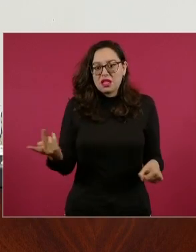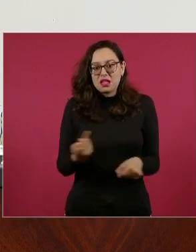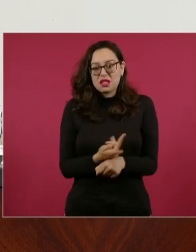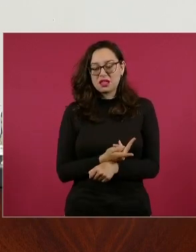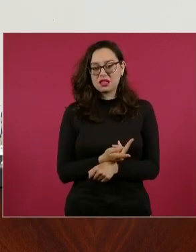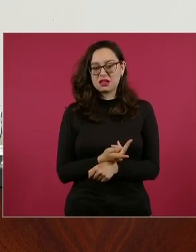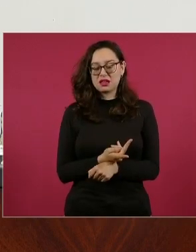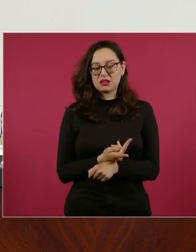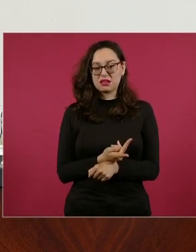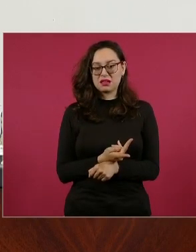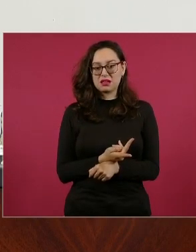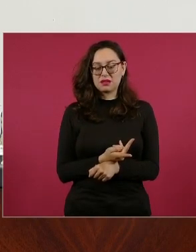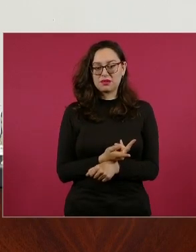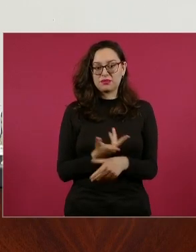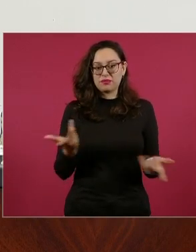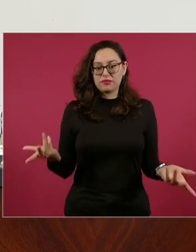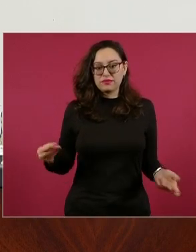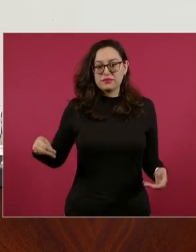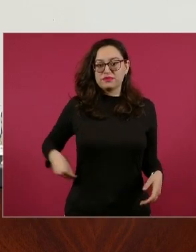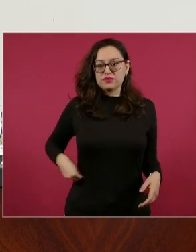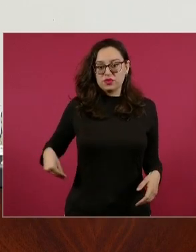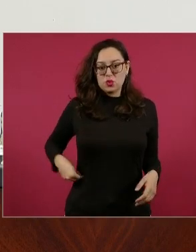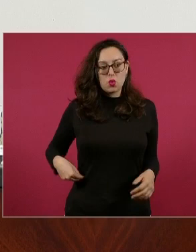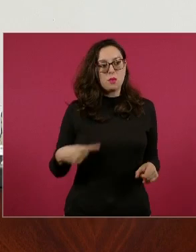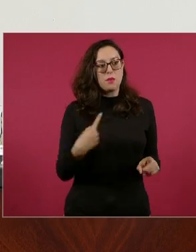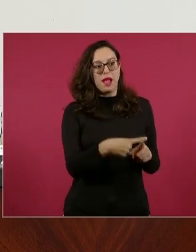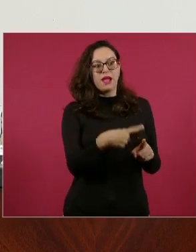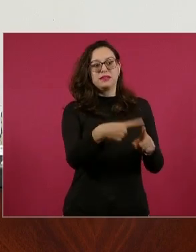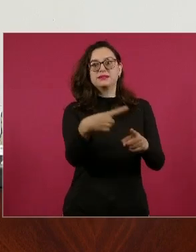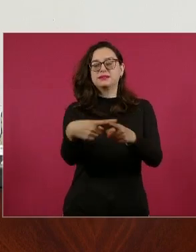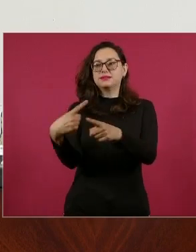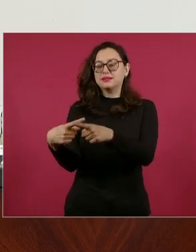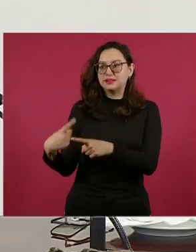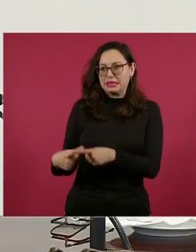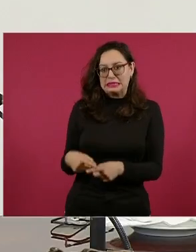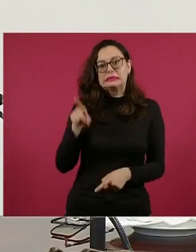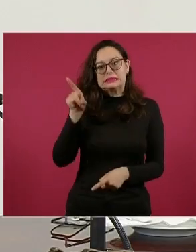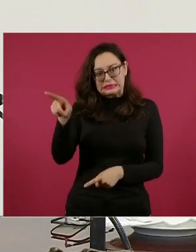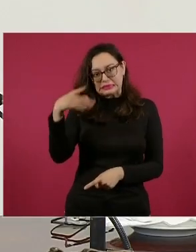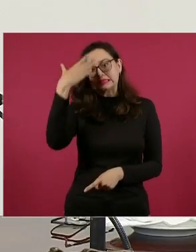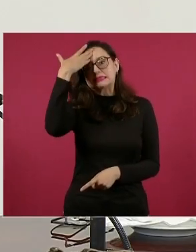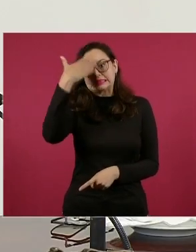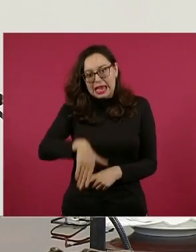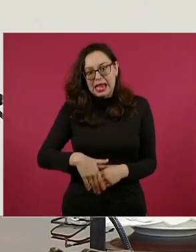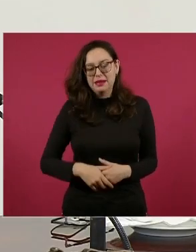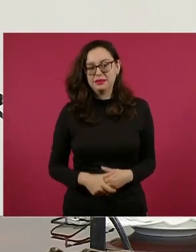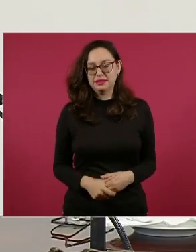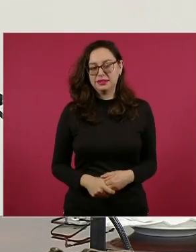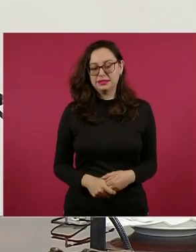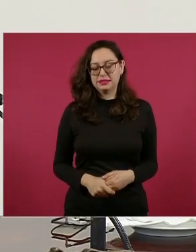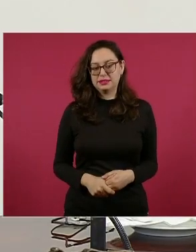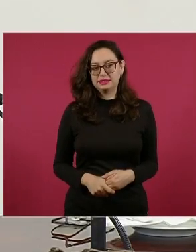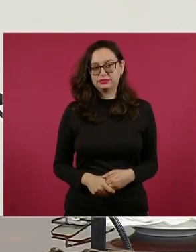presuntos culpables de esta desaparición, además